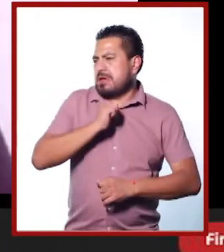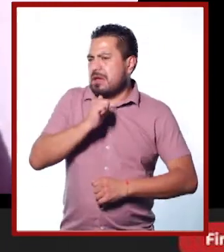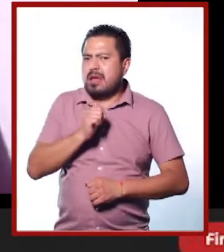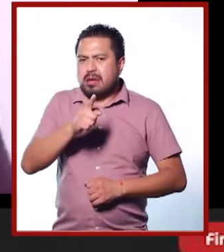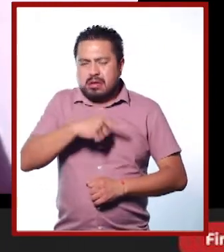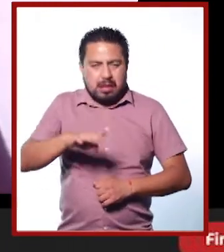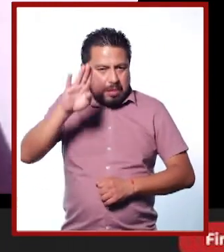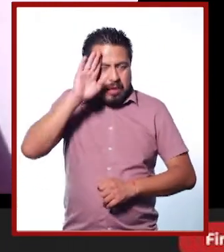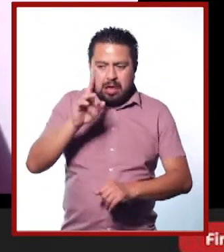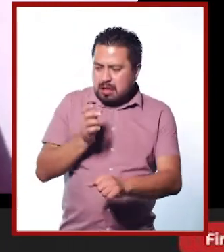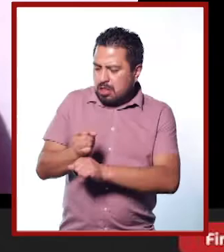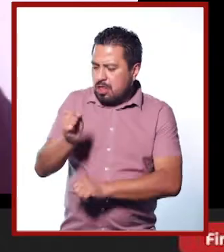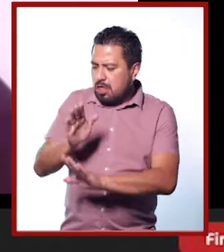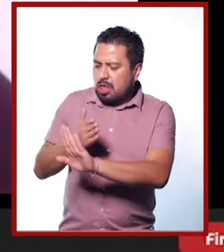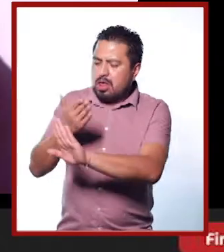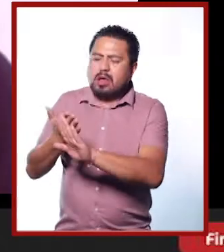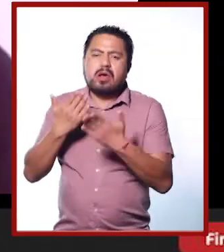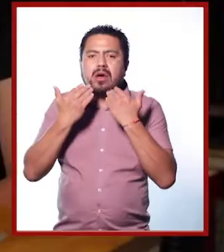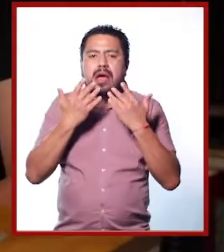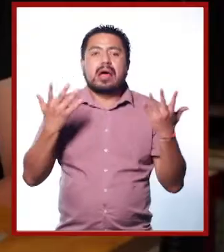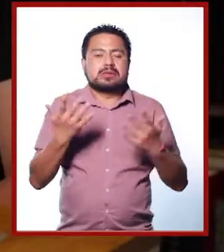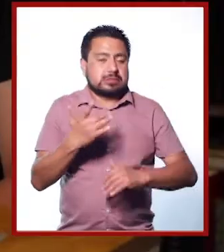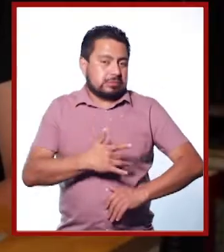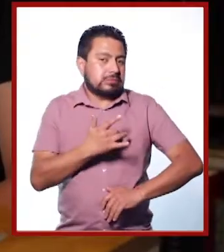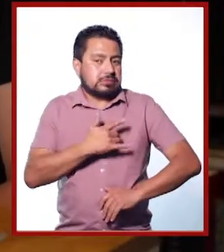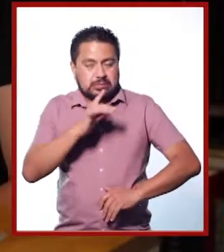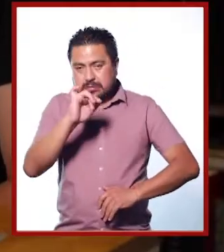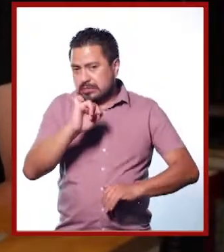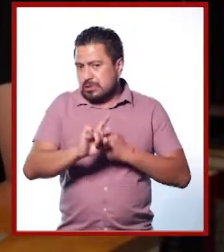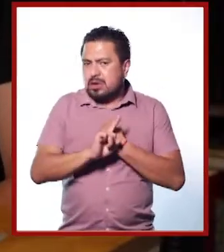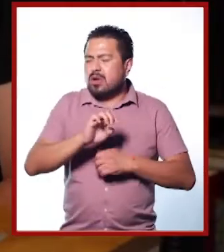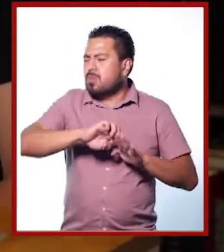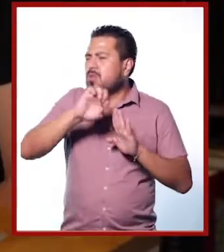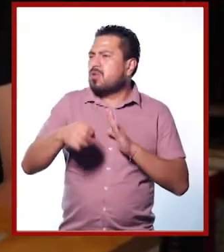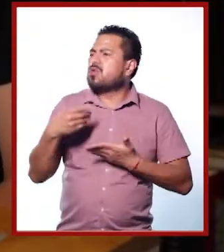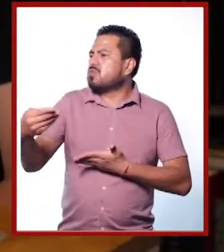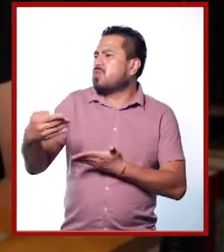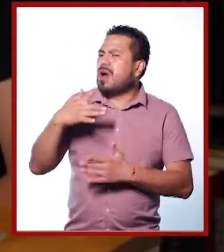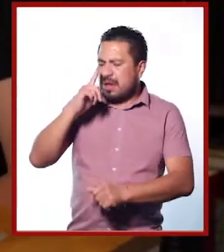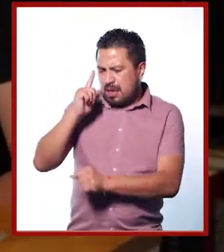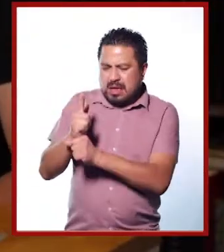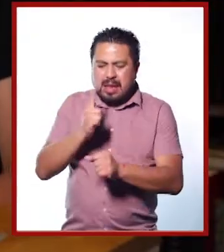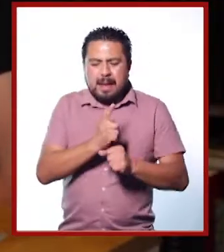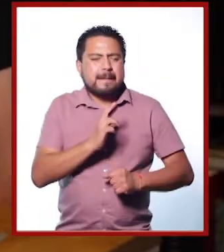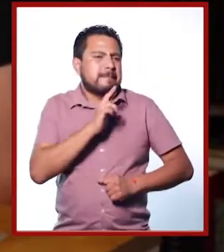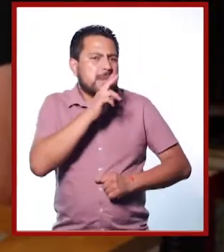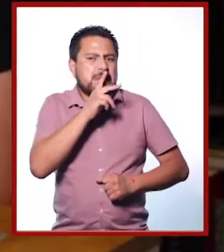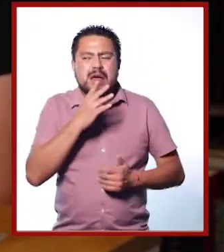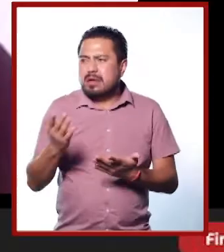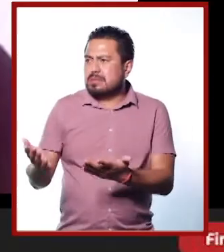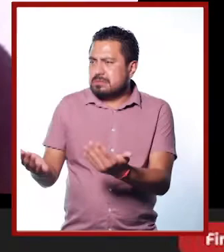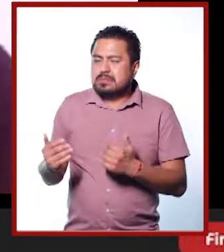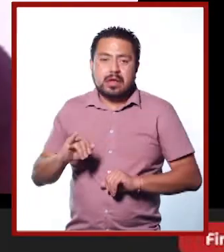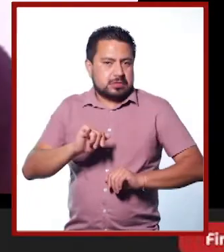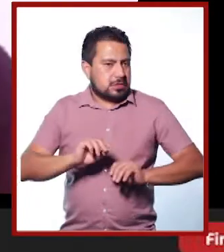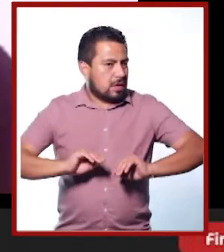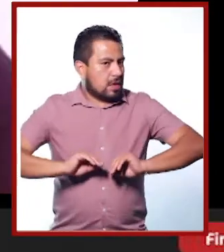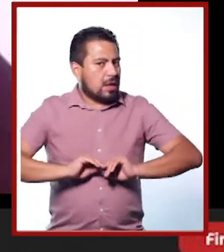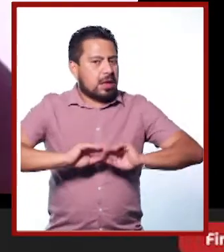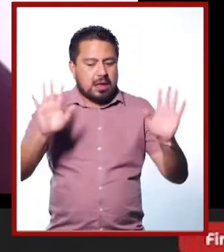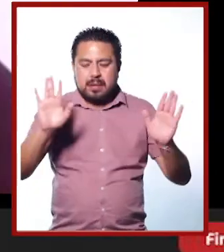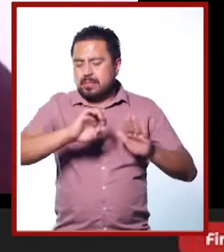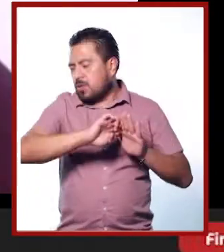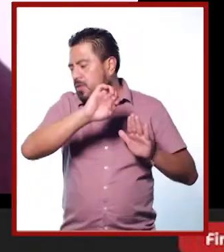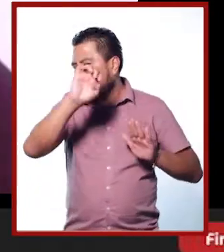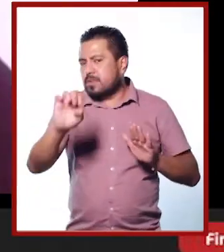entonces pensamos que no son violencias, pero que al final nos hacen daño. ¿Nos podrías dar algún ejemplo de esto para identificarlas mejor, Kimberly? Sí, claro, Pamela.